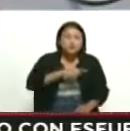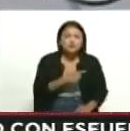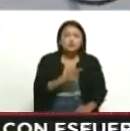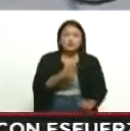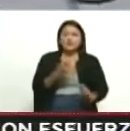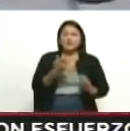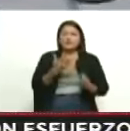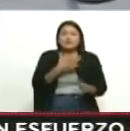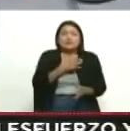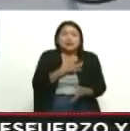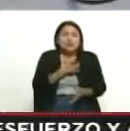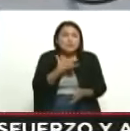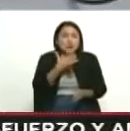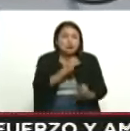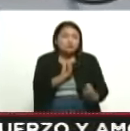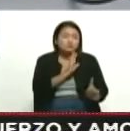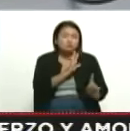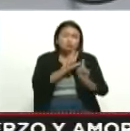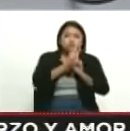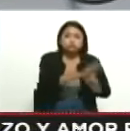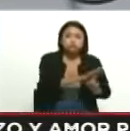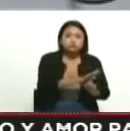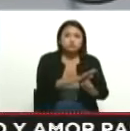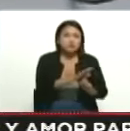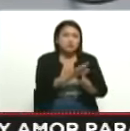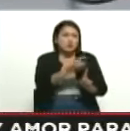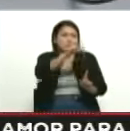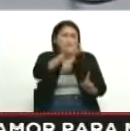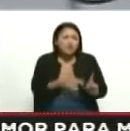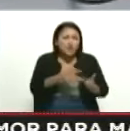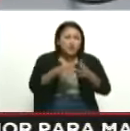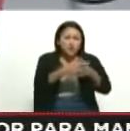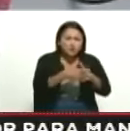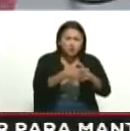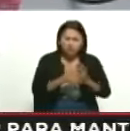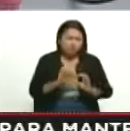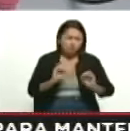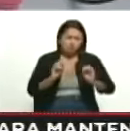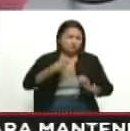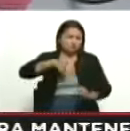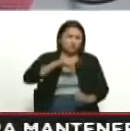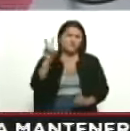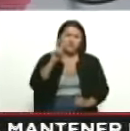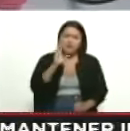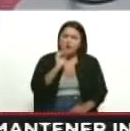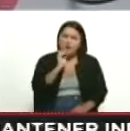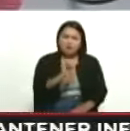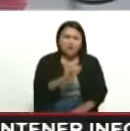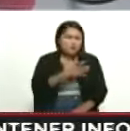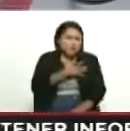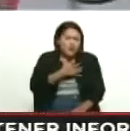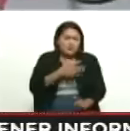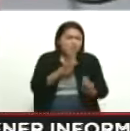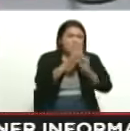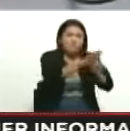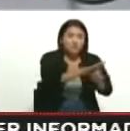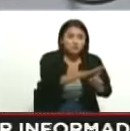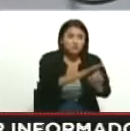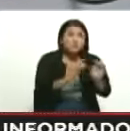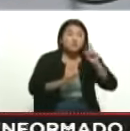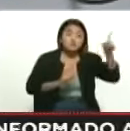nada a ni un solo ciudadano norteamericano de Estados Unidos, no. No tenemos ninguna intención. Ellos